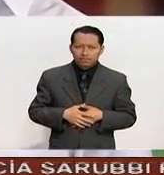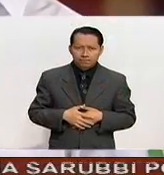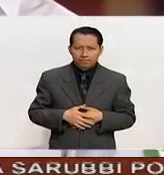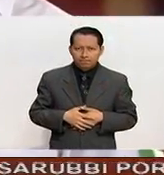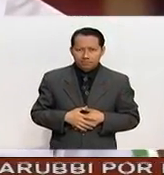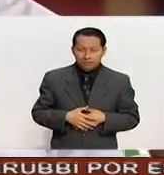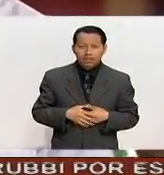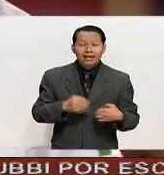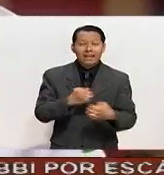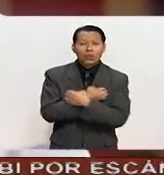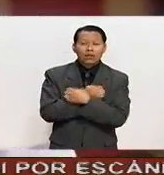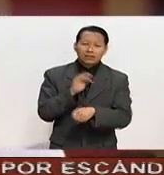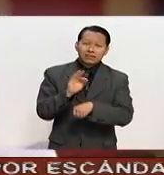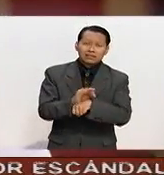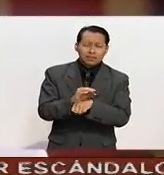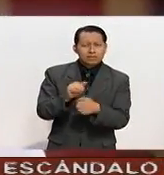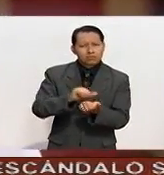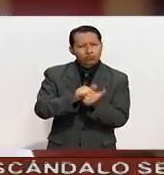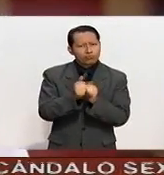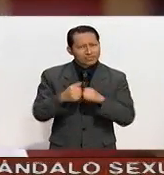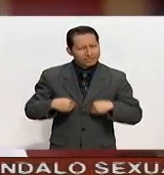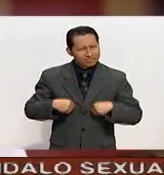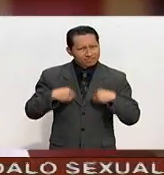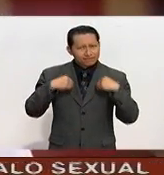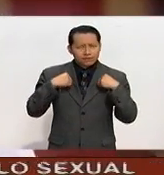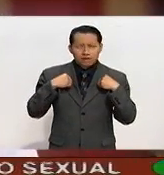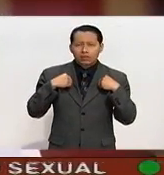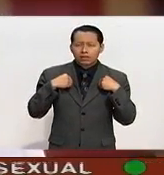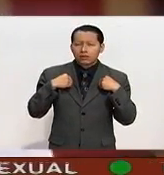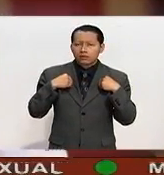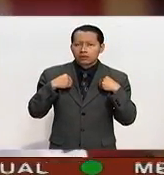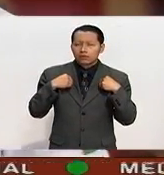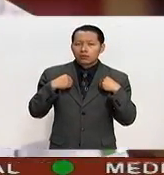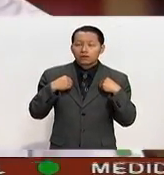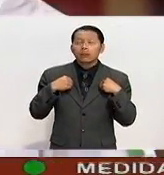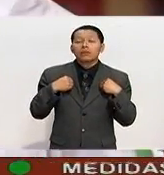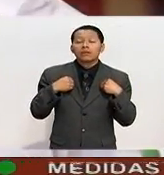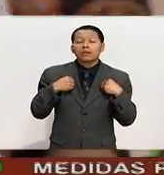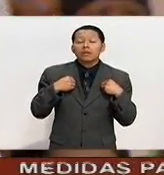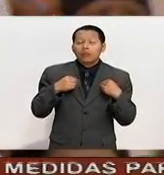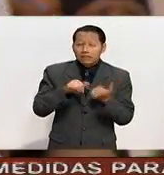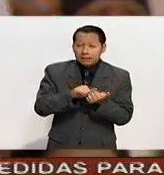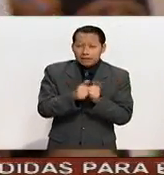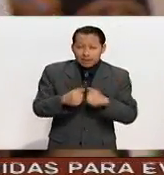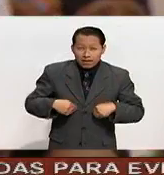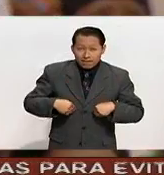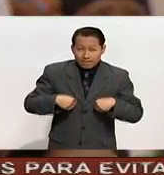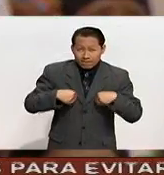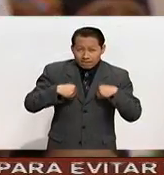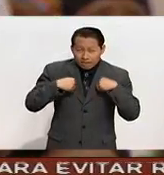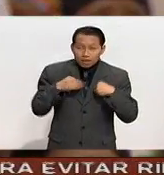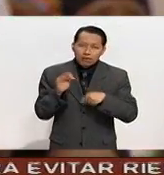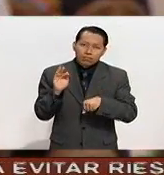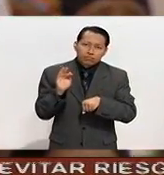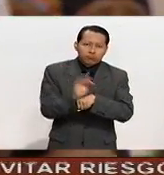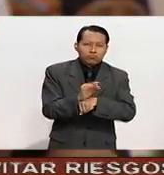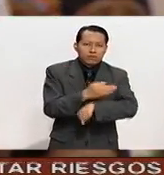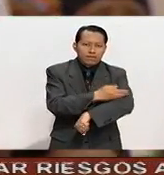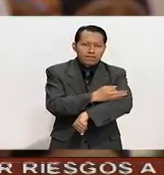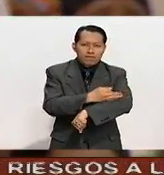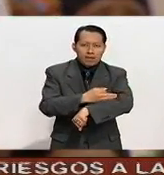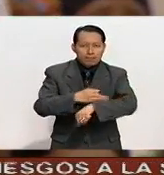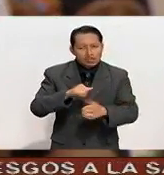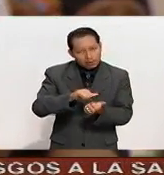La educación tiene el poder de transformar su vida y al transformar su vida, transformar el de su familia. Y